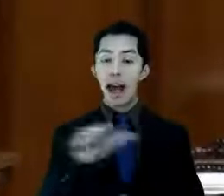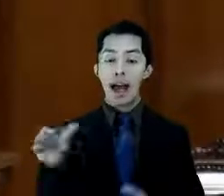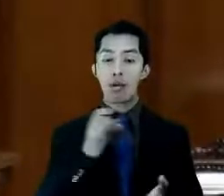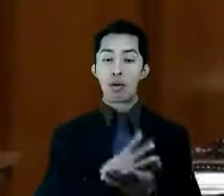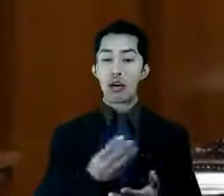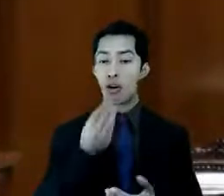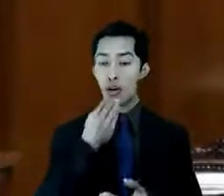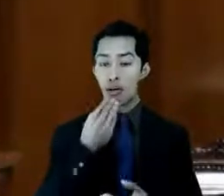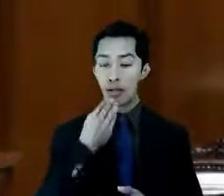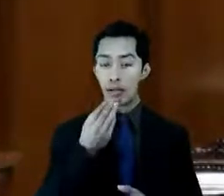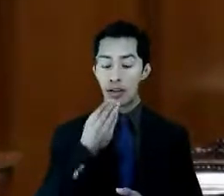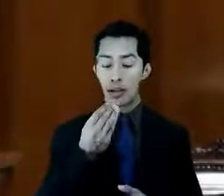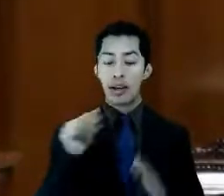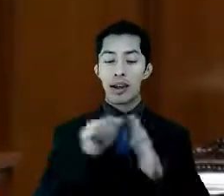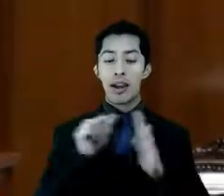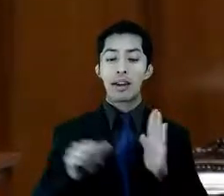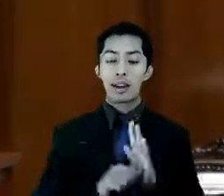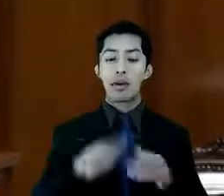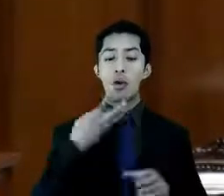alimentos, en su artículo